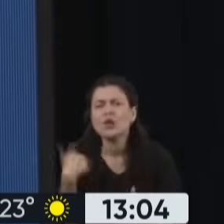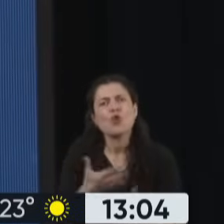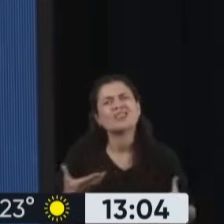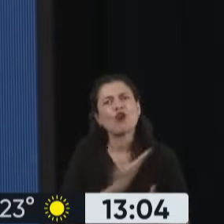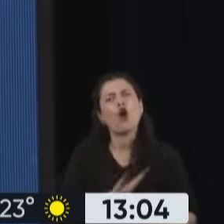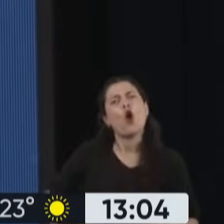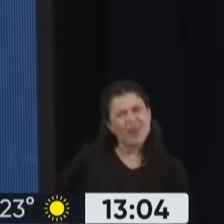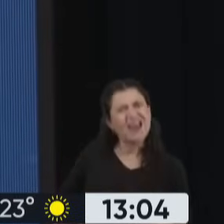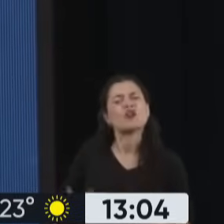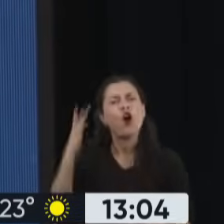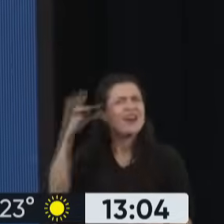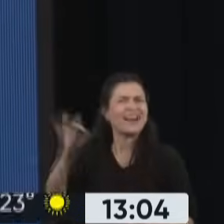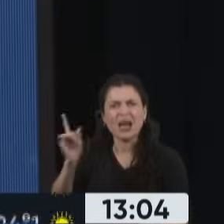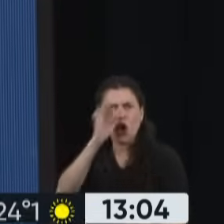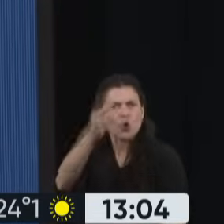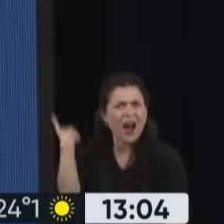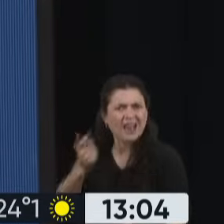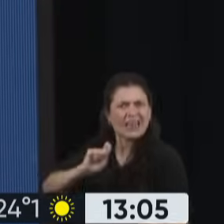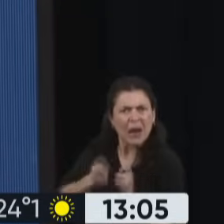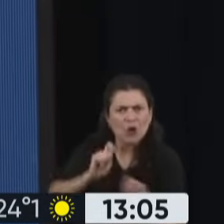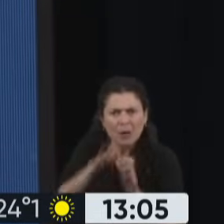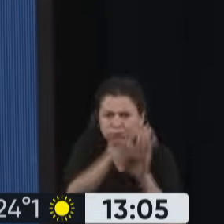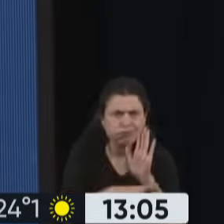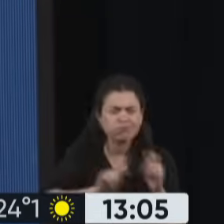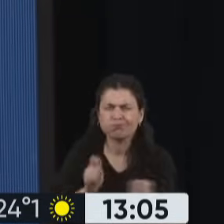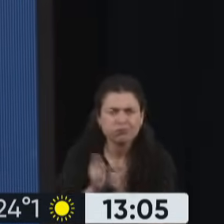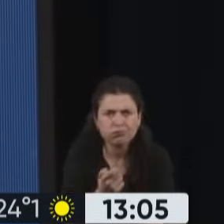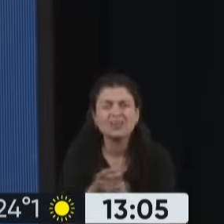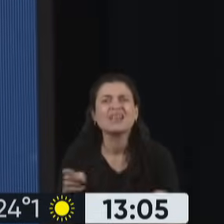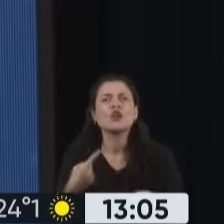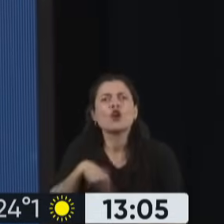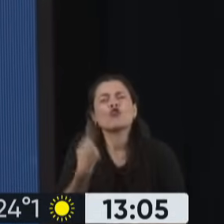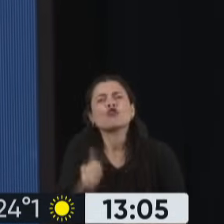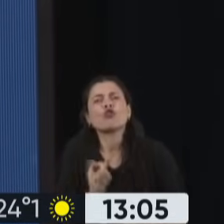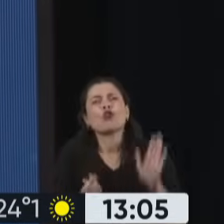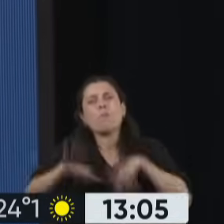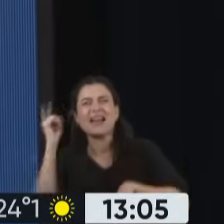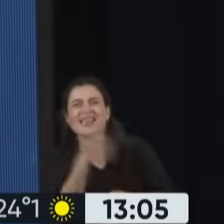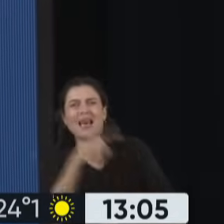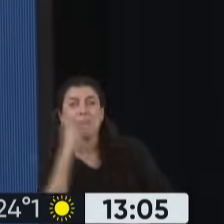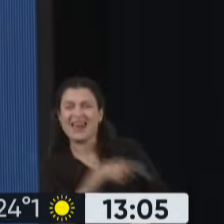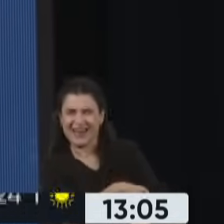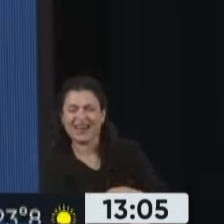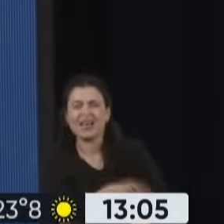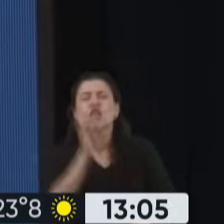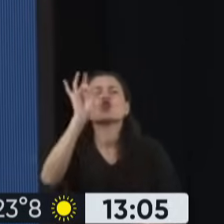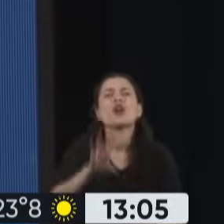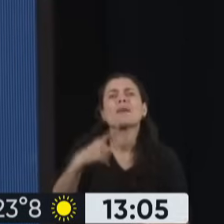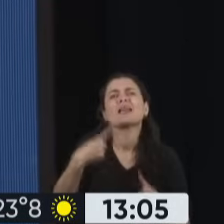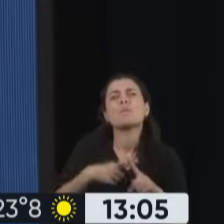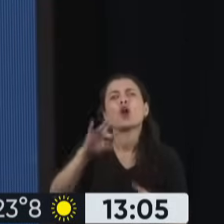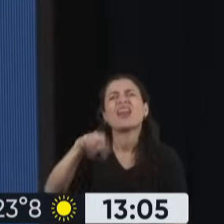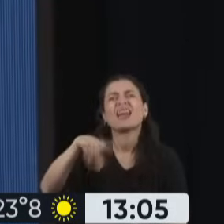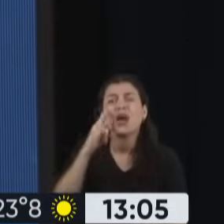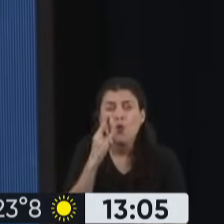una reforma estructural 8 veces más grande que la que hizo Menem, solamente si tomamos el DNU 7023 y la ley